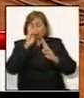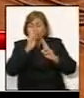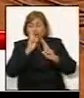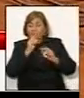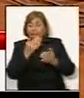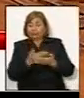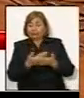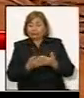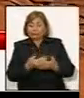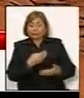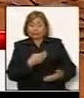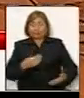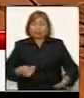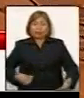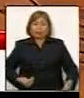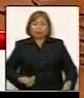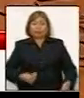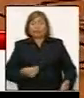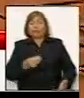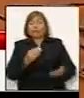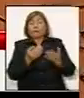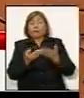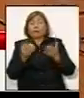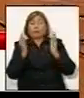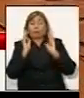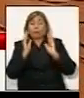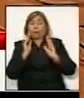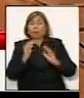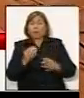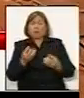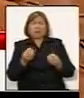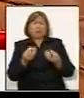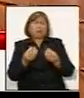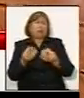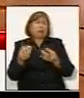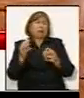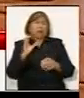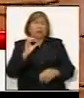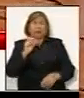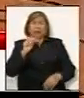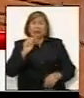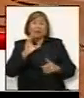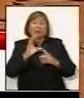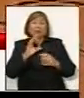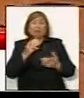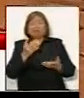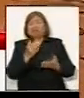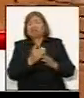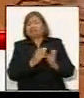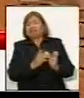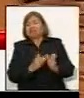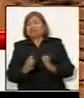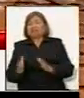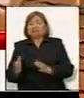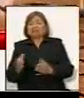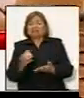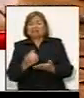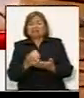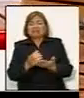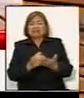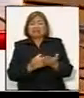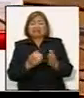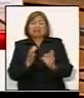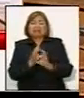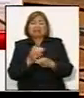inicio y se ministro de gestión del ministerio de educación ha dicho que muchos jóvenes que participaron en el proceso de formación de la currícula escolar pero